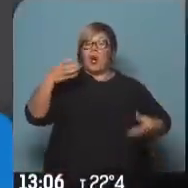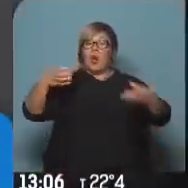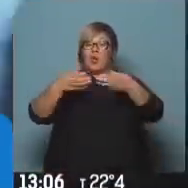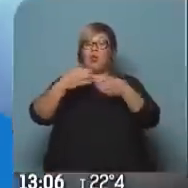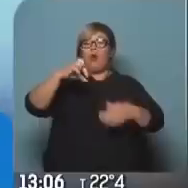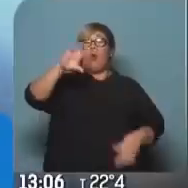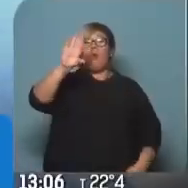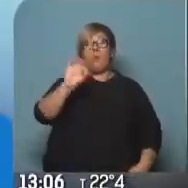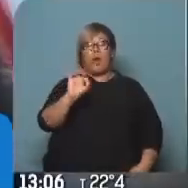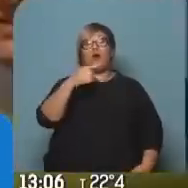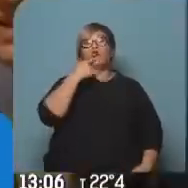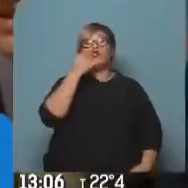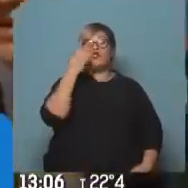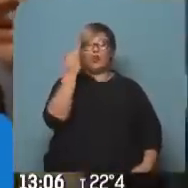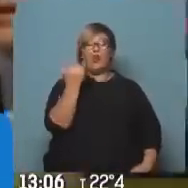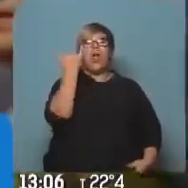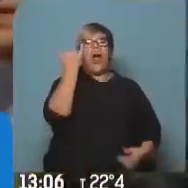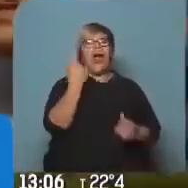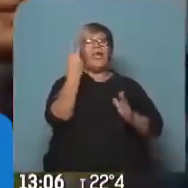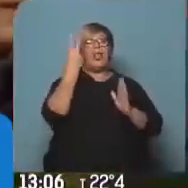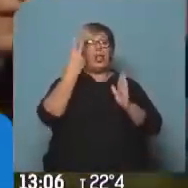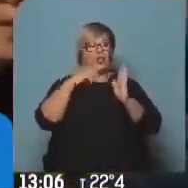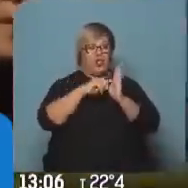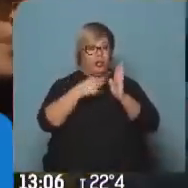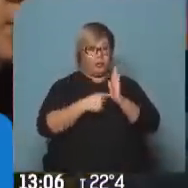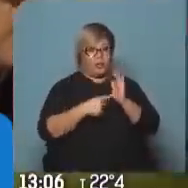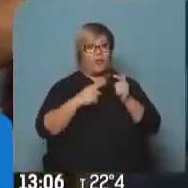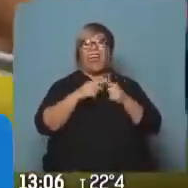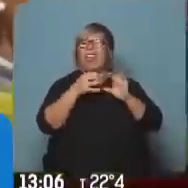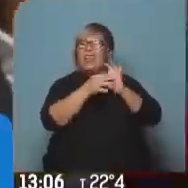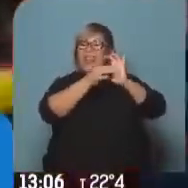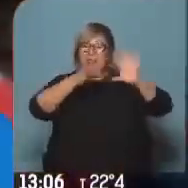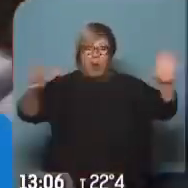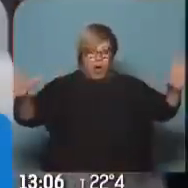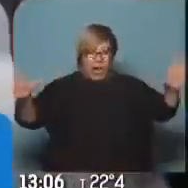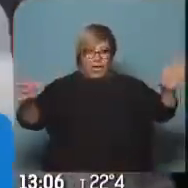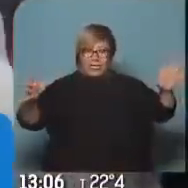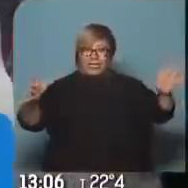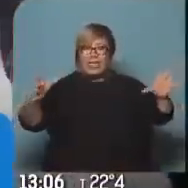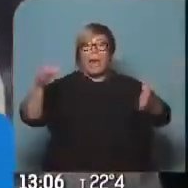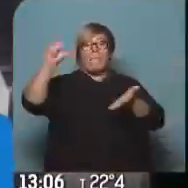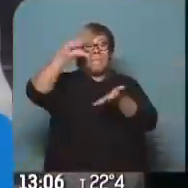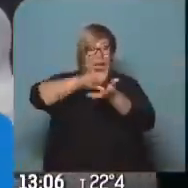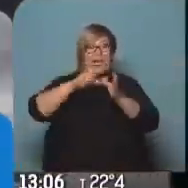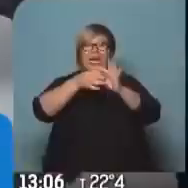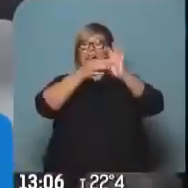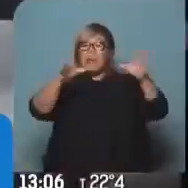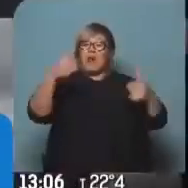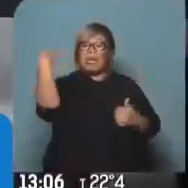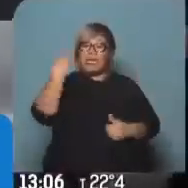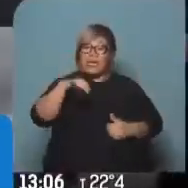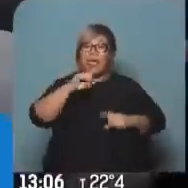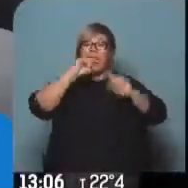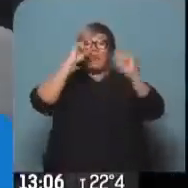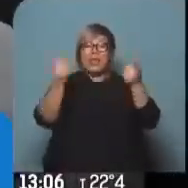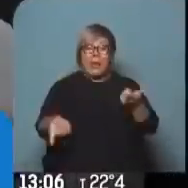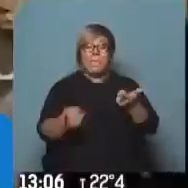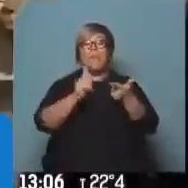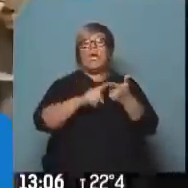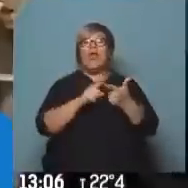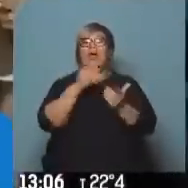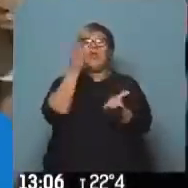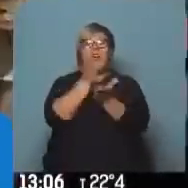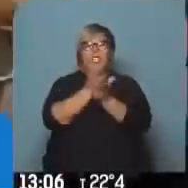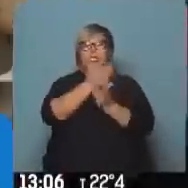2 requisitos: la vigencia plena de la democracia y el respeto de las libertades y derechos humanos, una fórmula que,